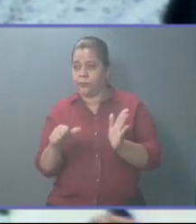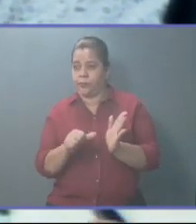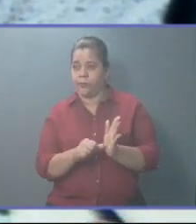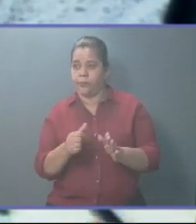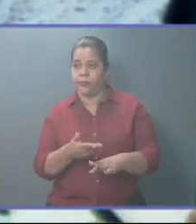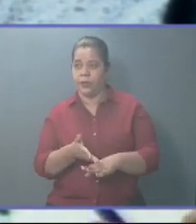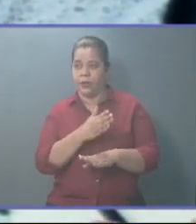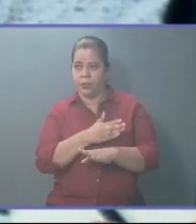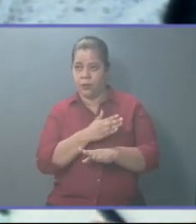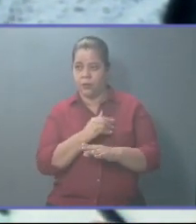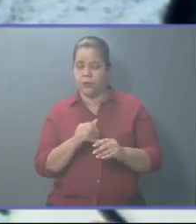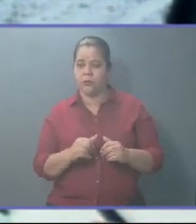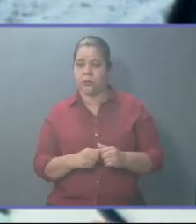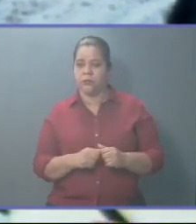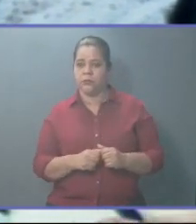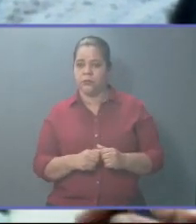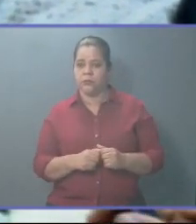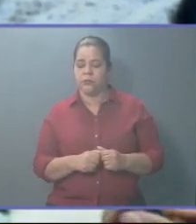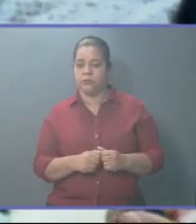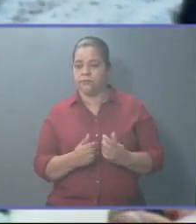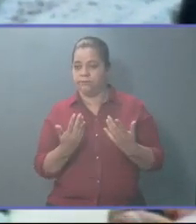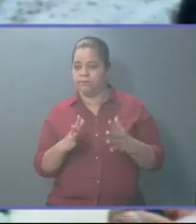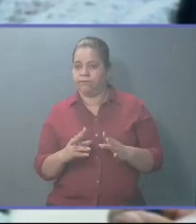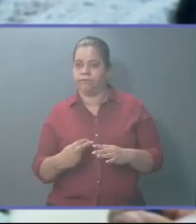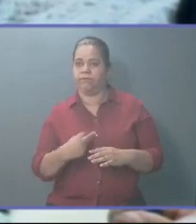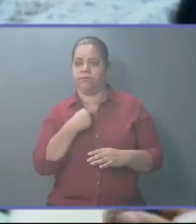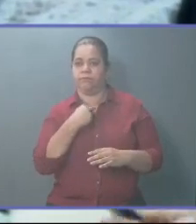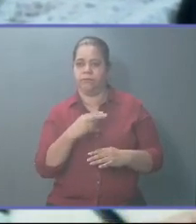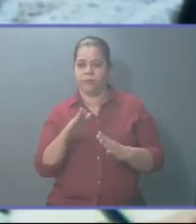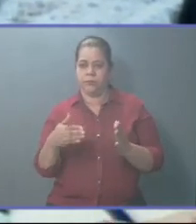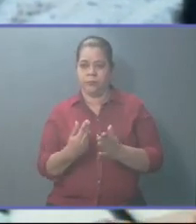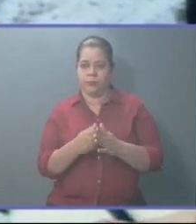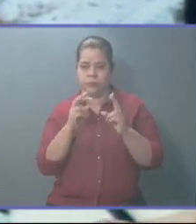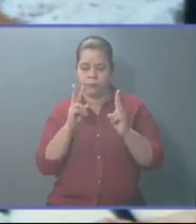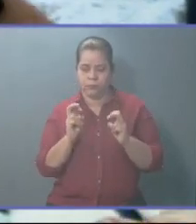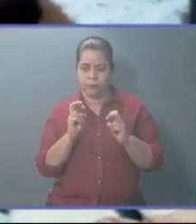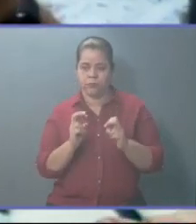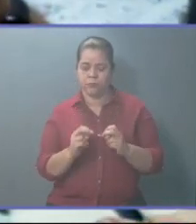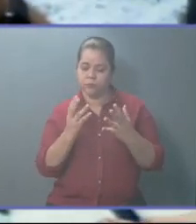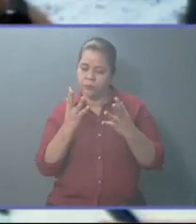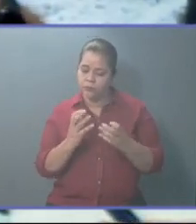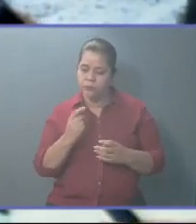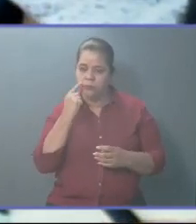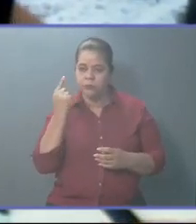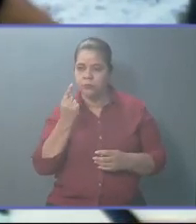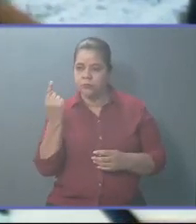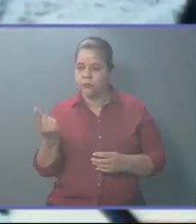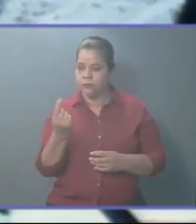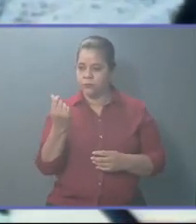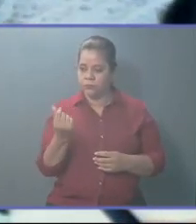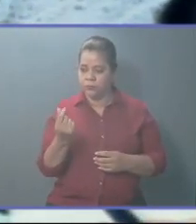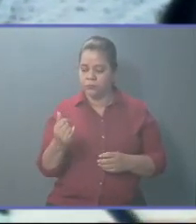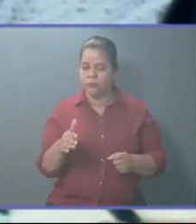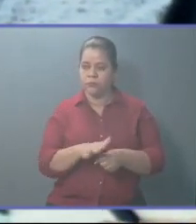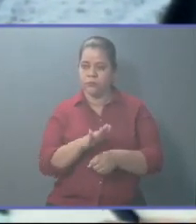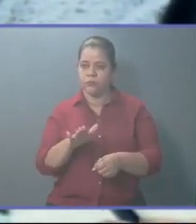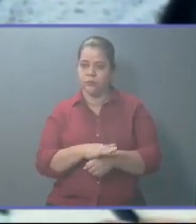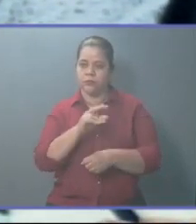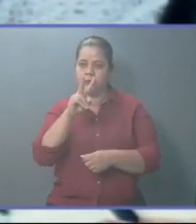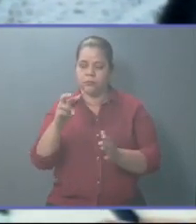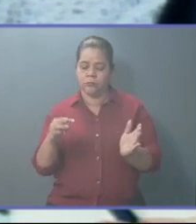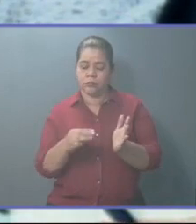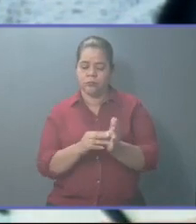estuvo prácticamente paralizada en los temas de fondos, de conseguir fondos para esos 2.000